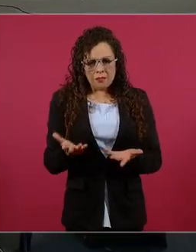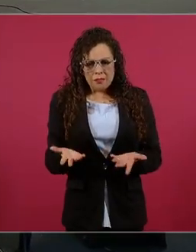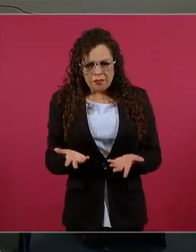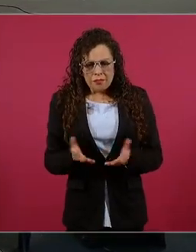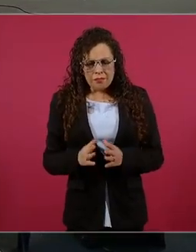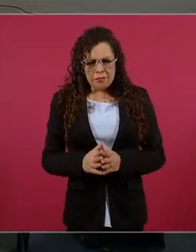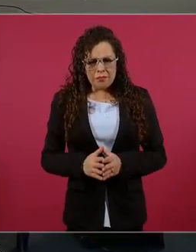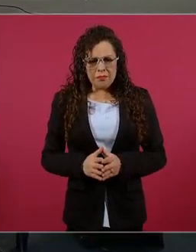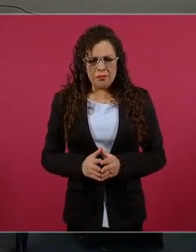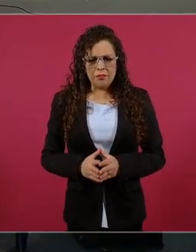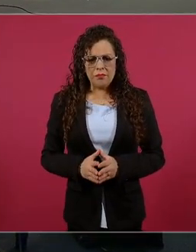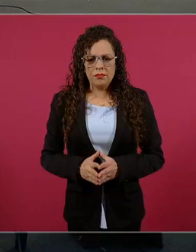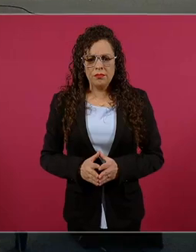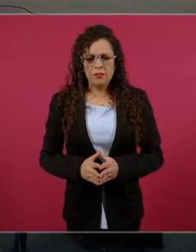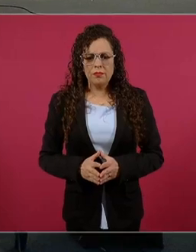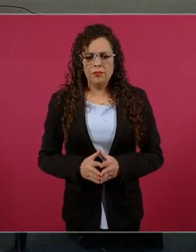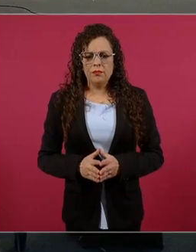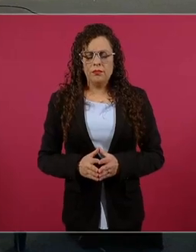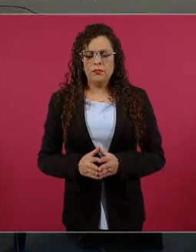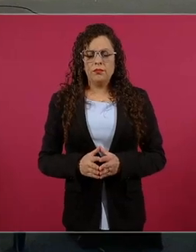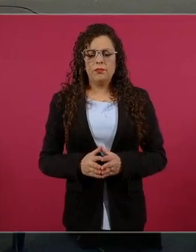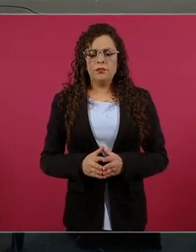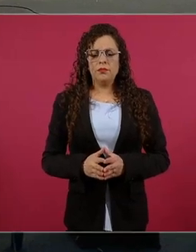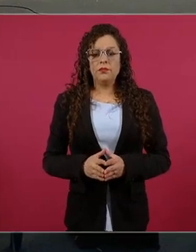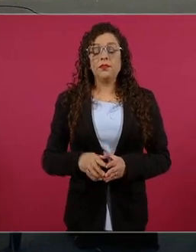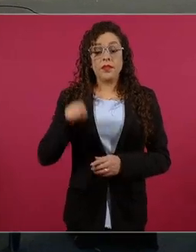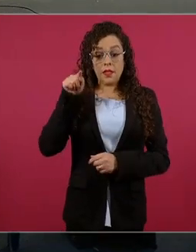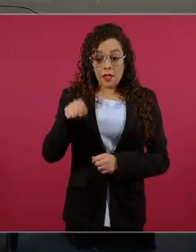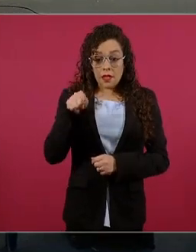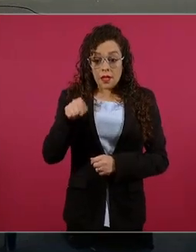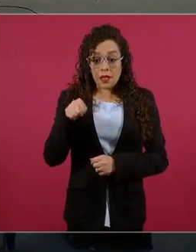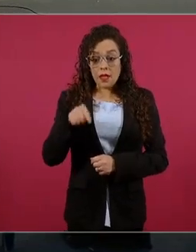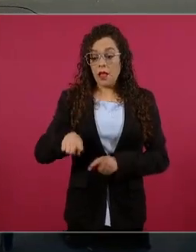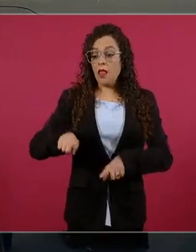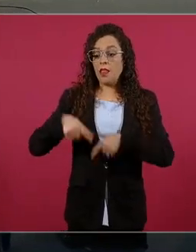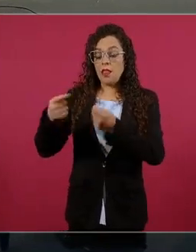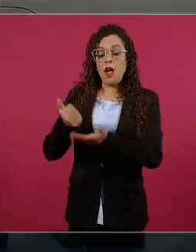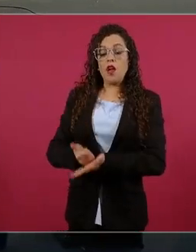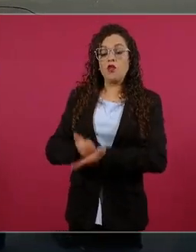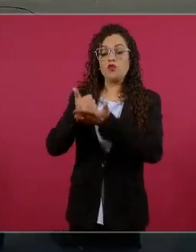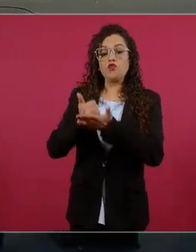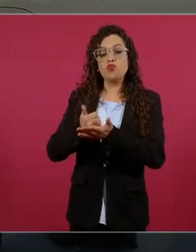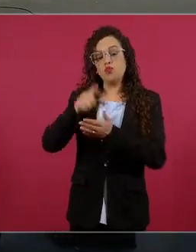que es el que asesora y es el que